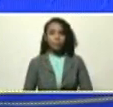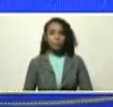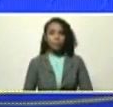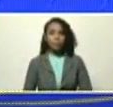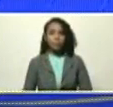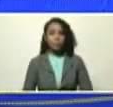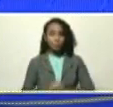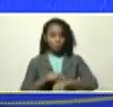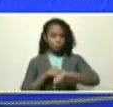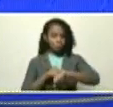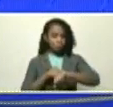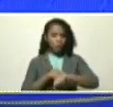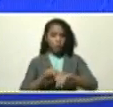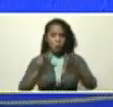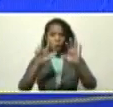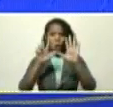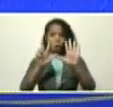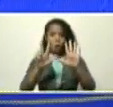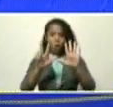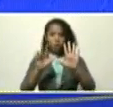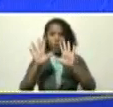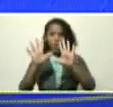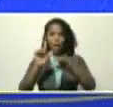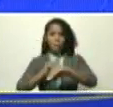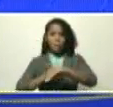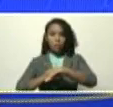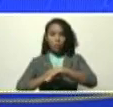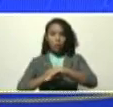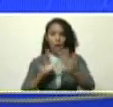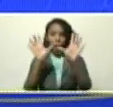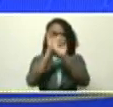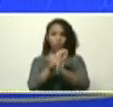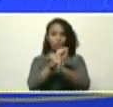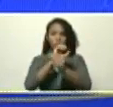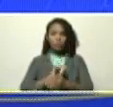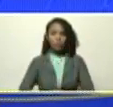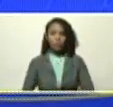Son las 8:10 de la noche